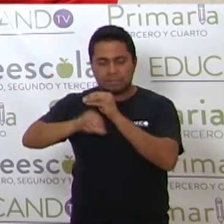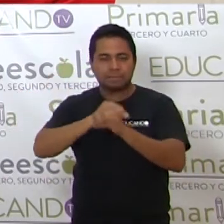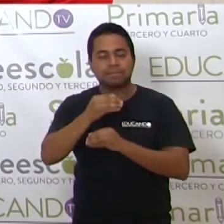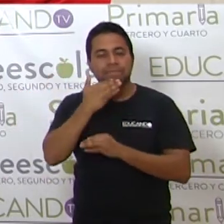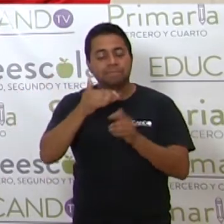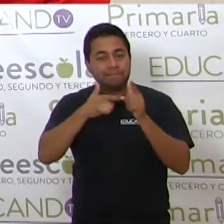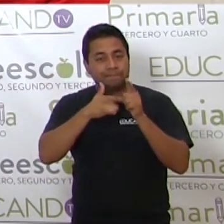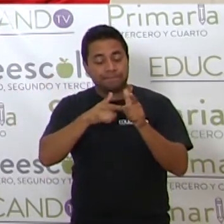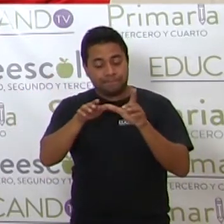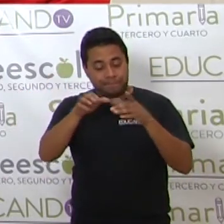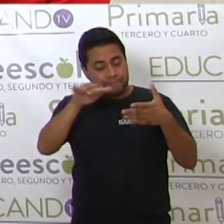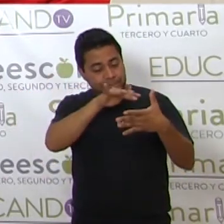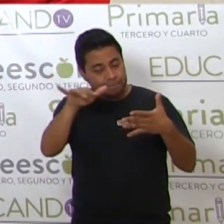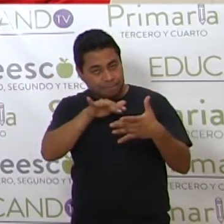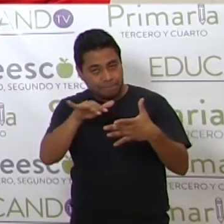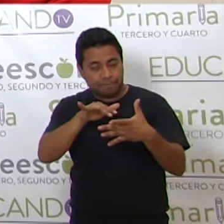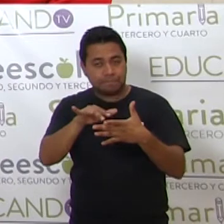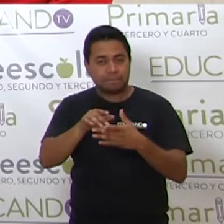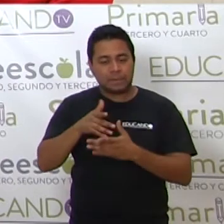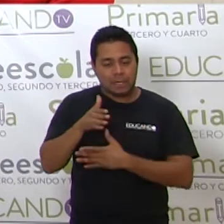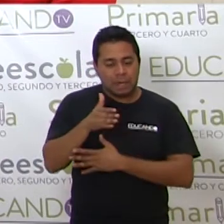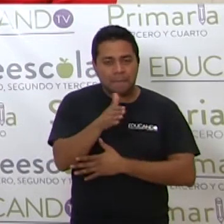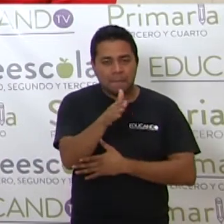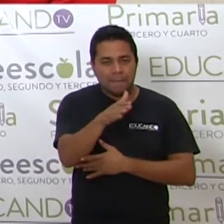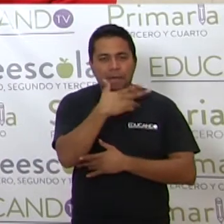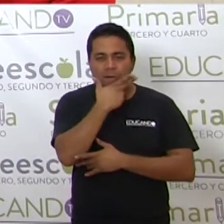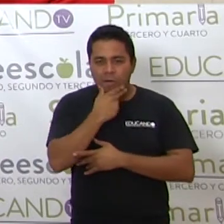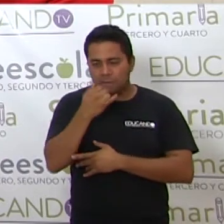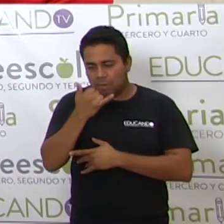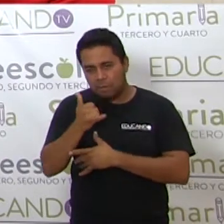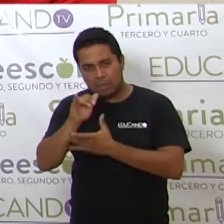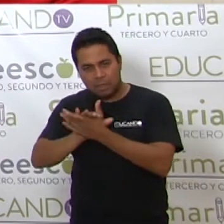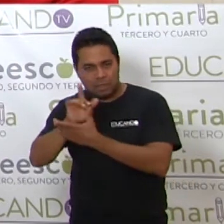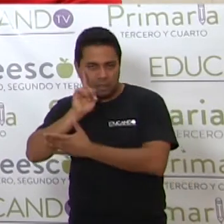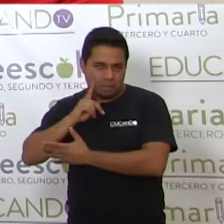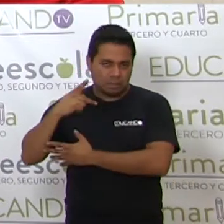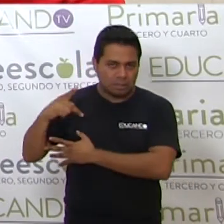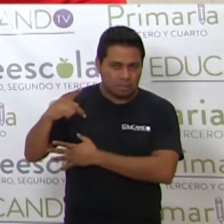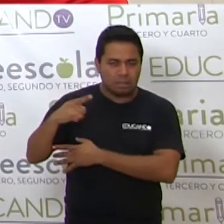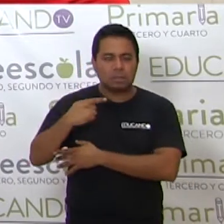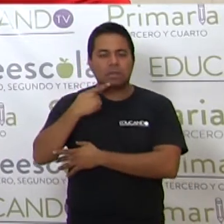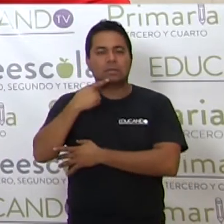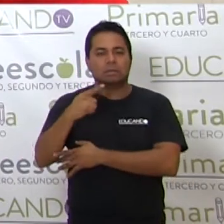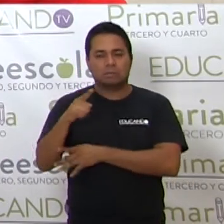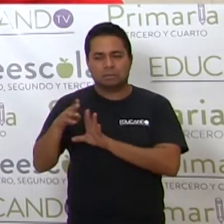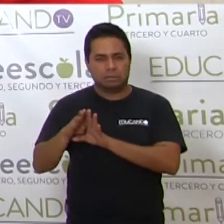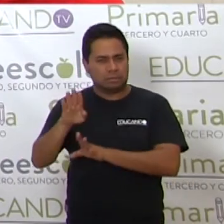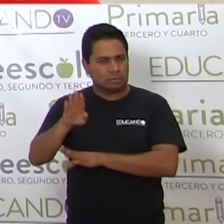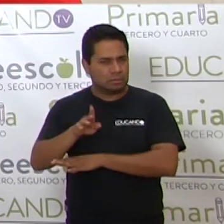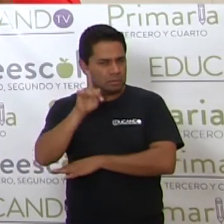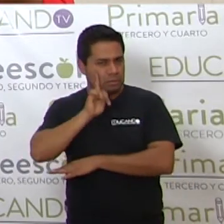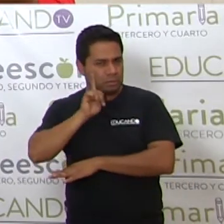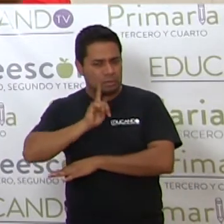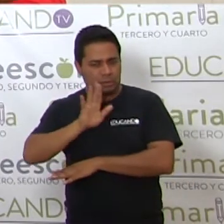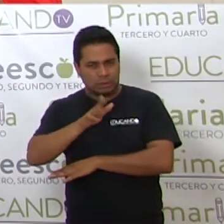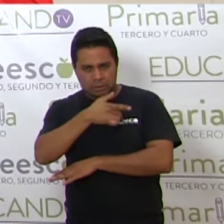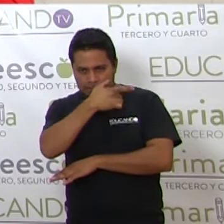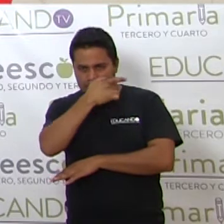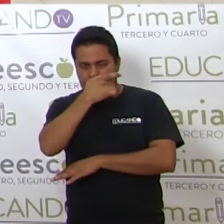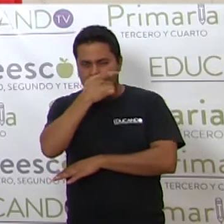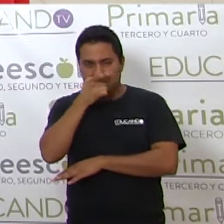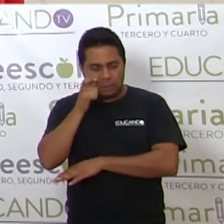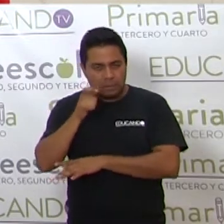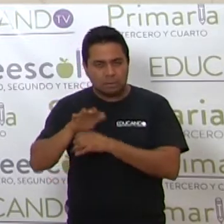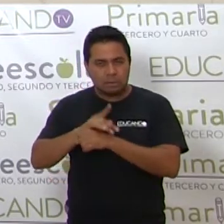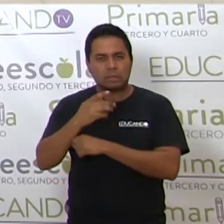leyendo el cuento de la esposa del gol pescador y su esposa porque ya vimos que las señales como que un poco ambiciosa porque quería un